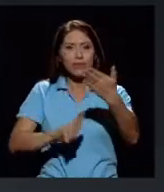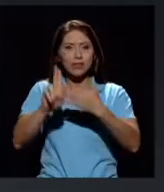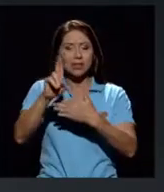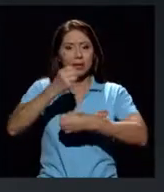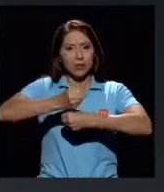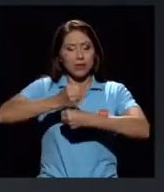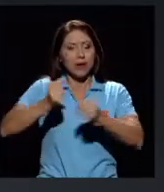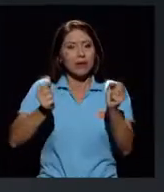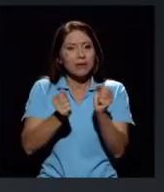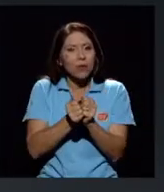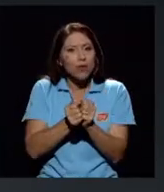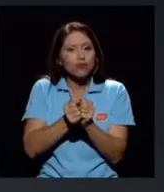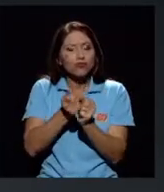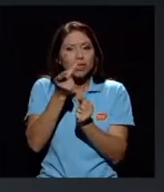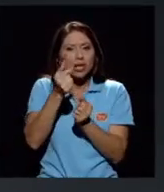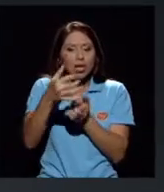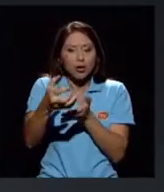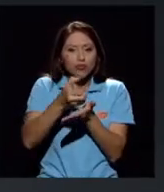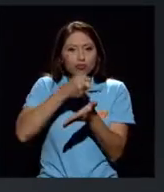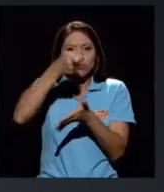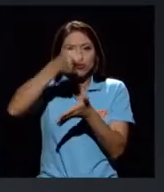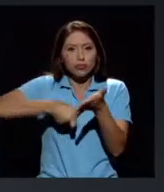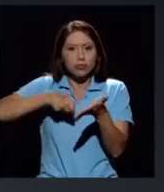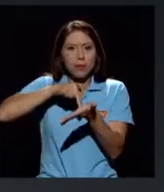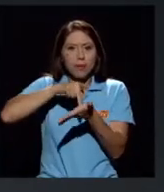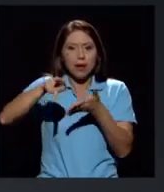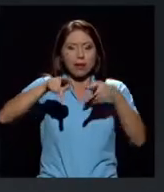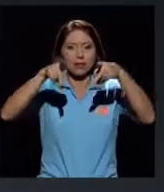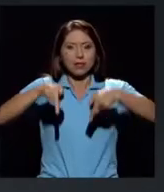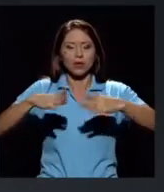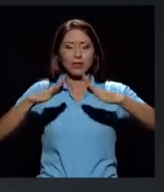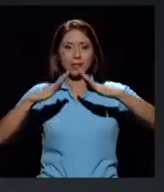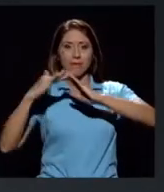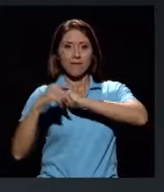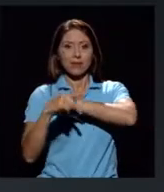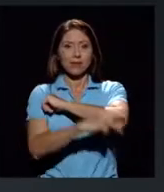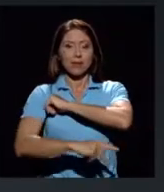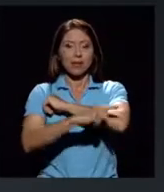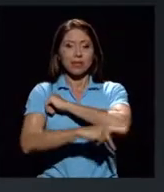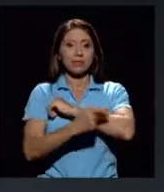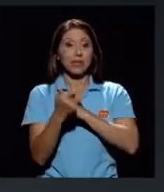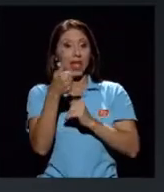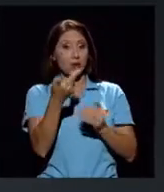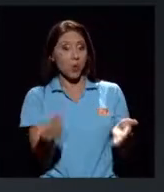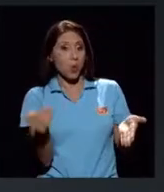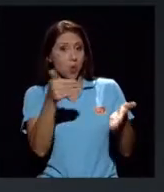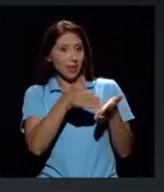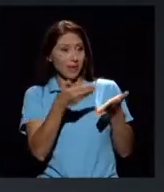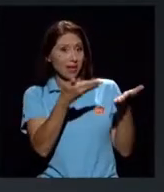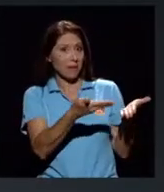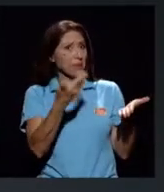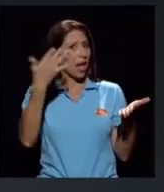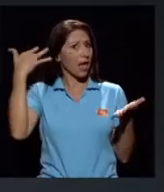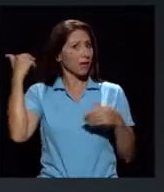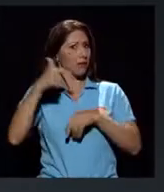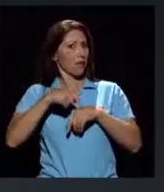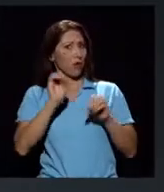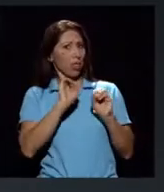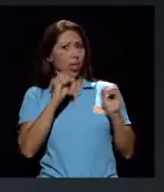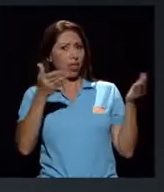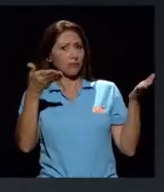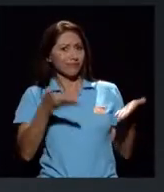paga con los impuestos que tributan los habitantes de este país y en esta ocasión volvemos a tener y hacía tiempo que no lo teníamos